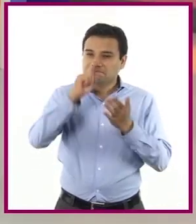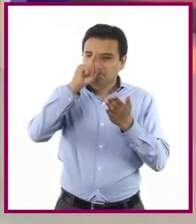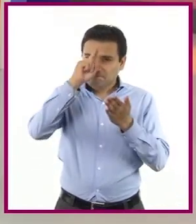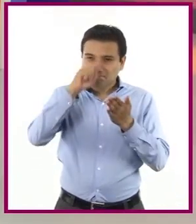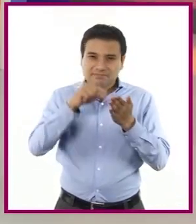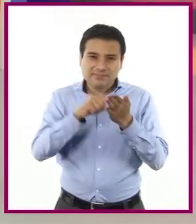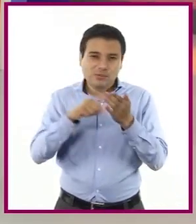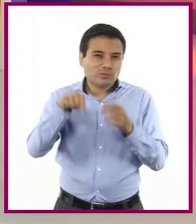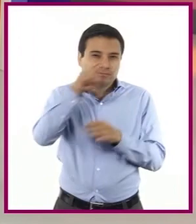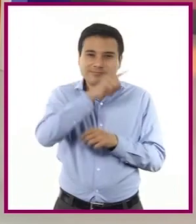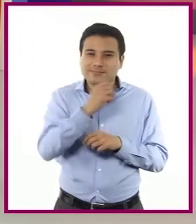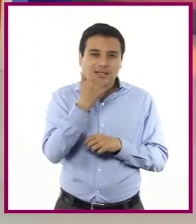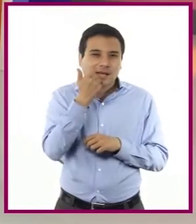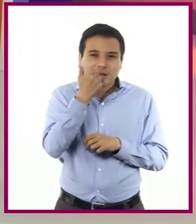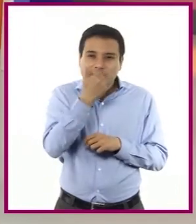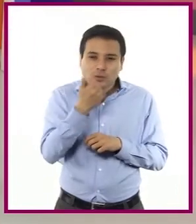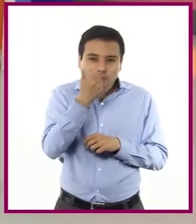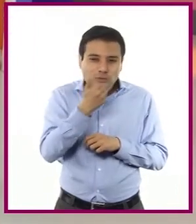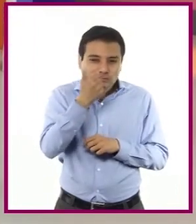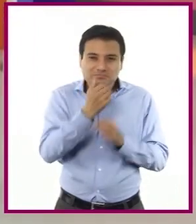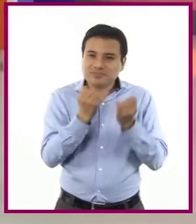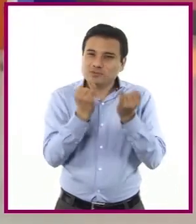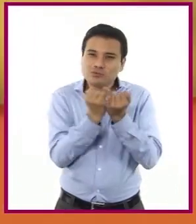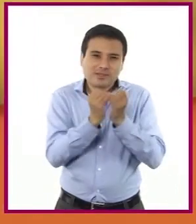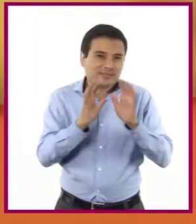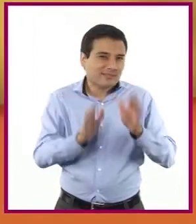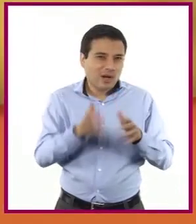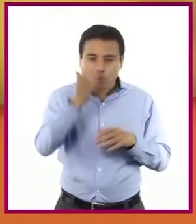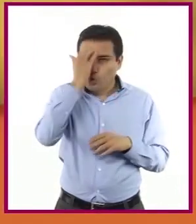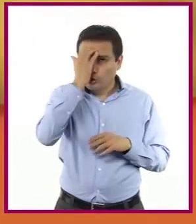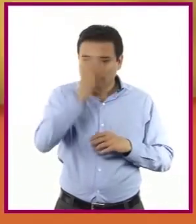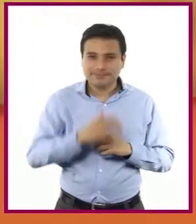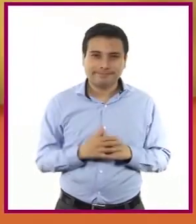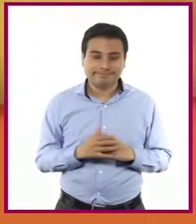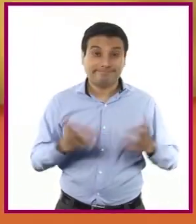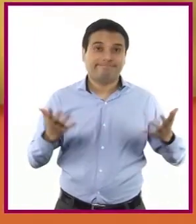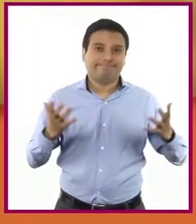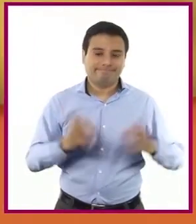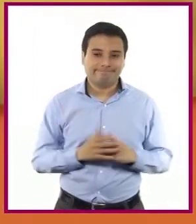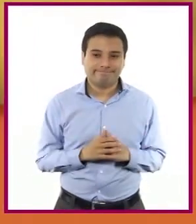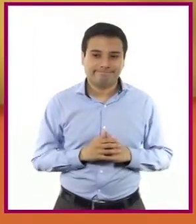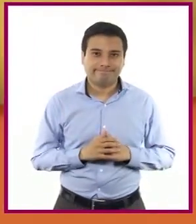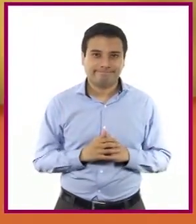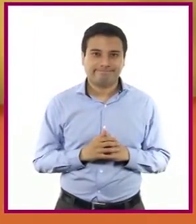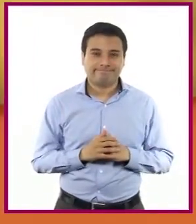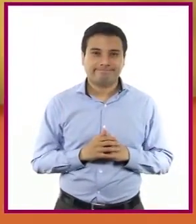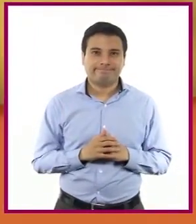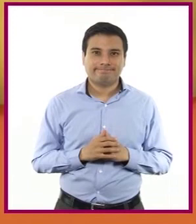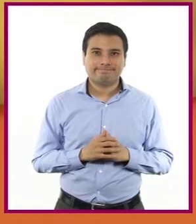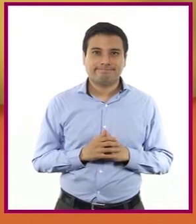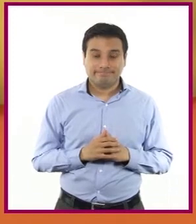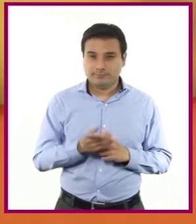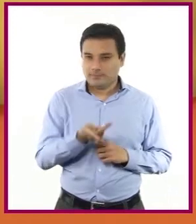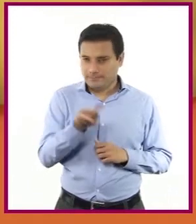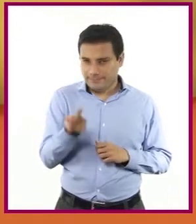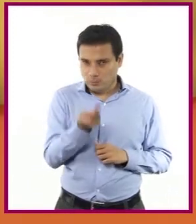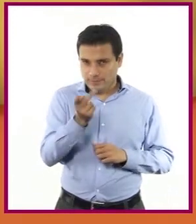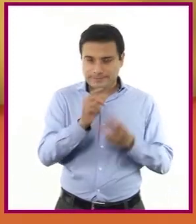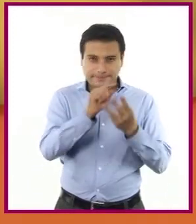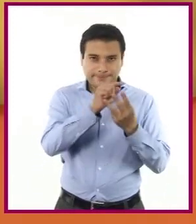que ustedes pudieron identificar estos elementos. Finalmente, les dejamos tres preguntas